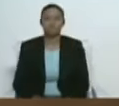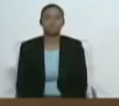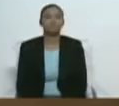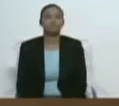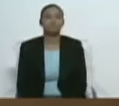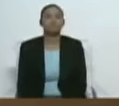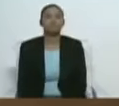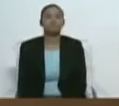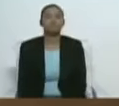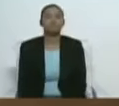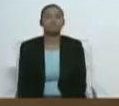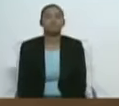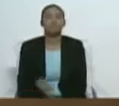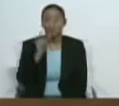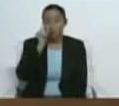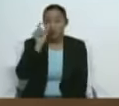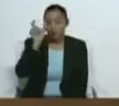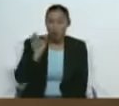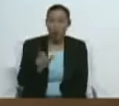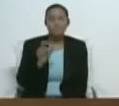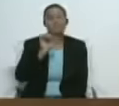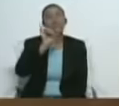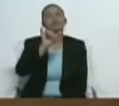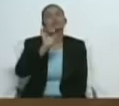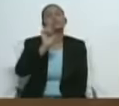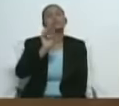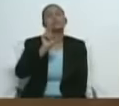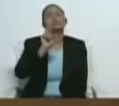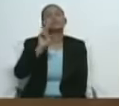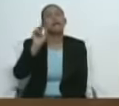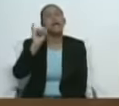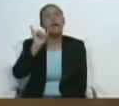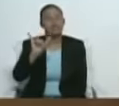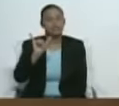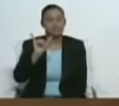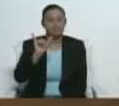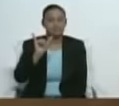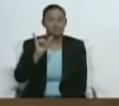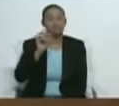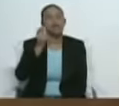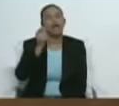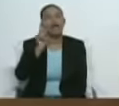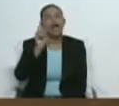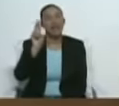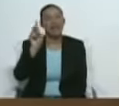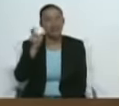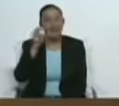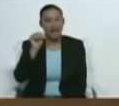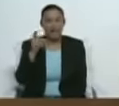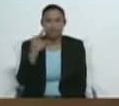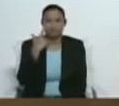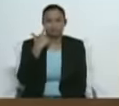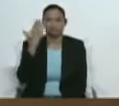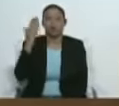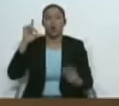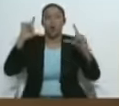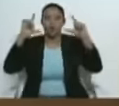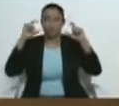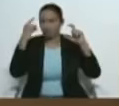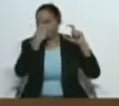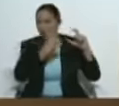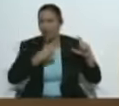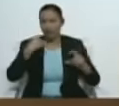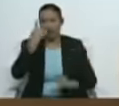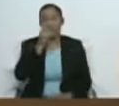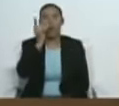como Jerry argeni ostos perdomo veamos la foto con la cara de